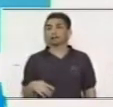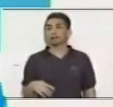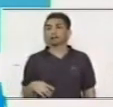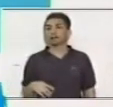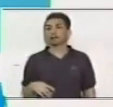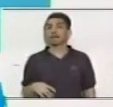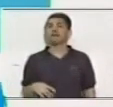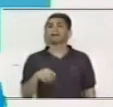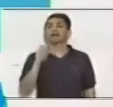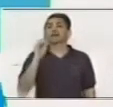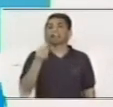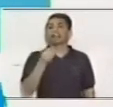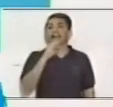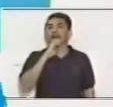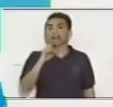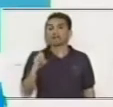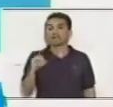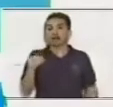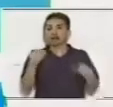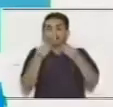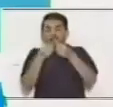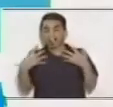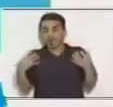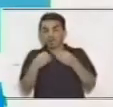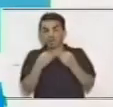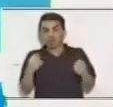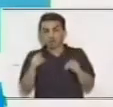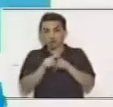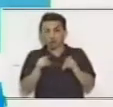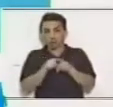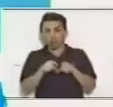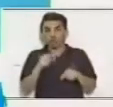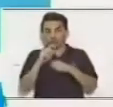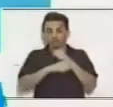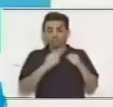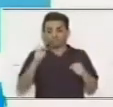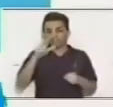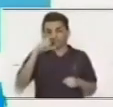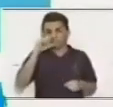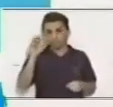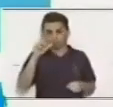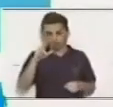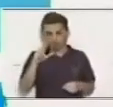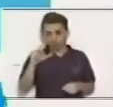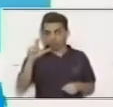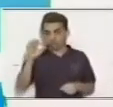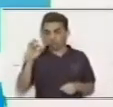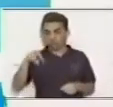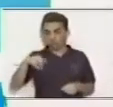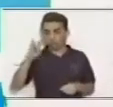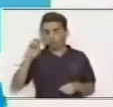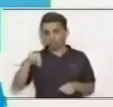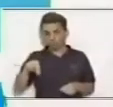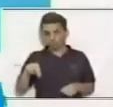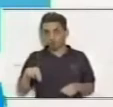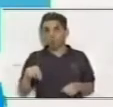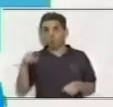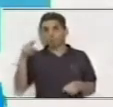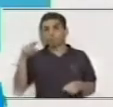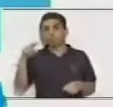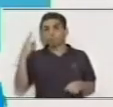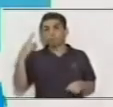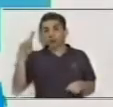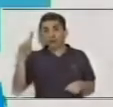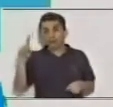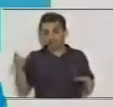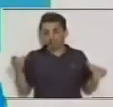por agrupación. Lo acabamos de repasar, vimos las características hace menos de 7 minutos. No